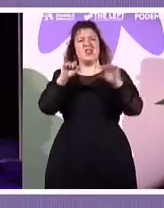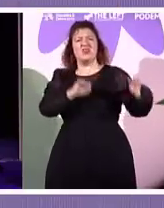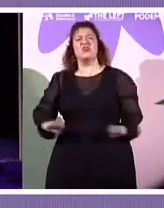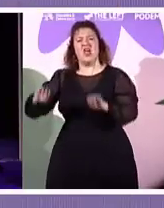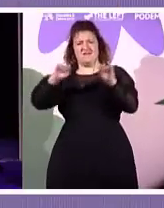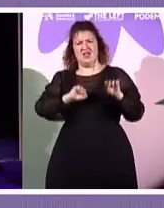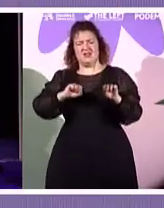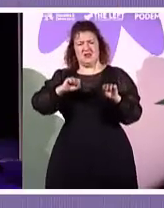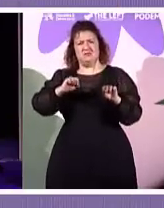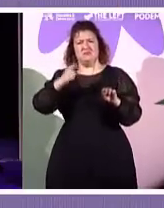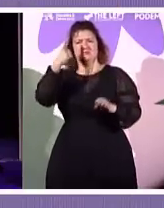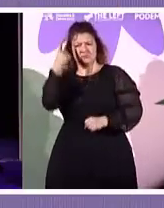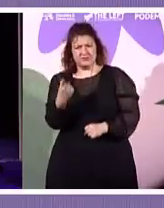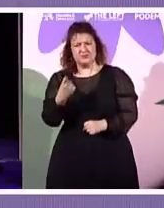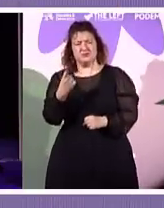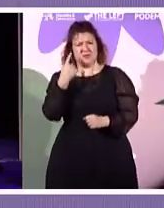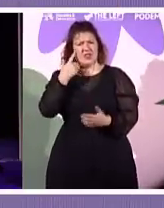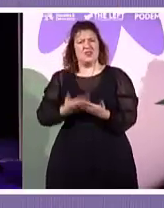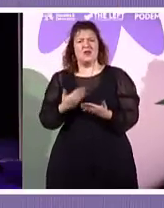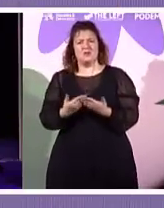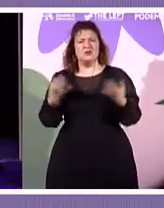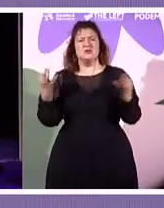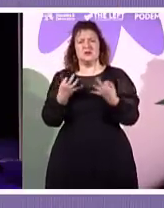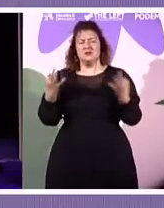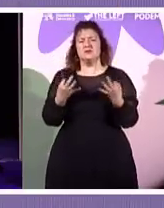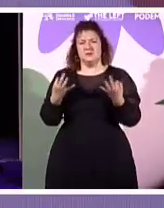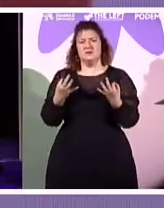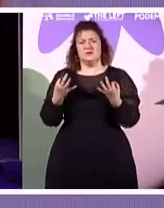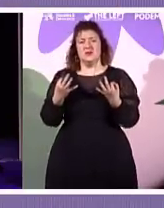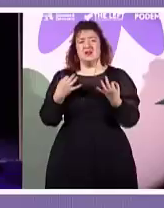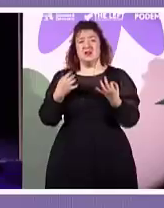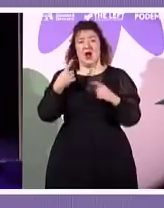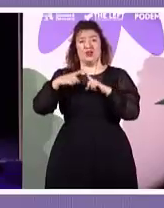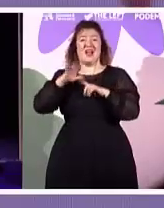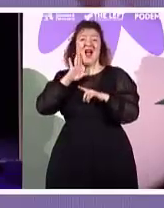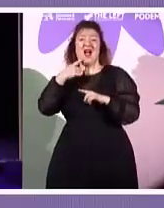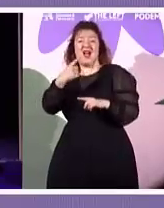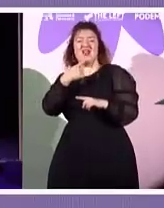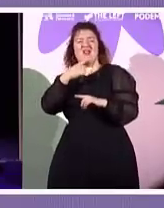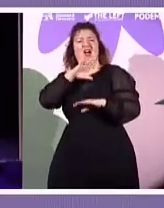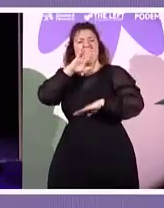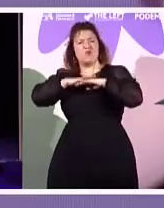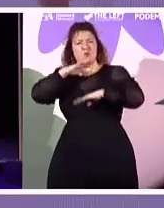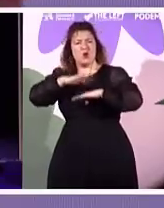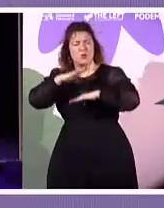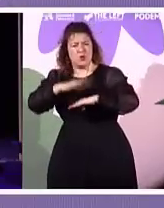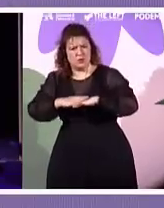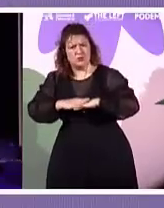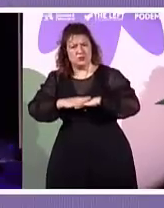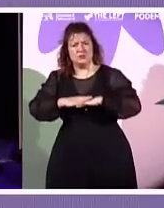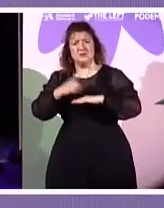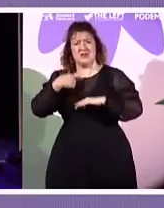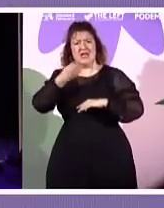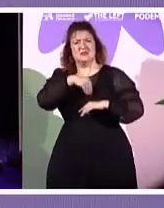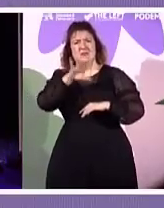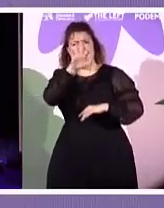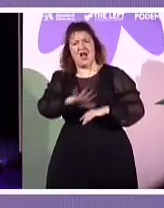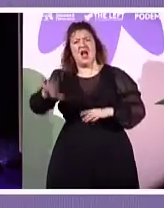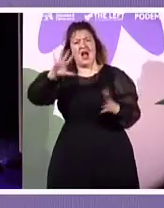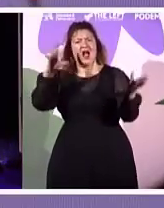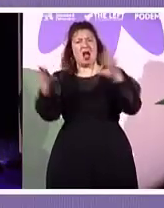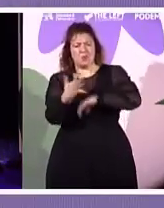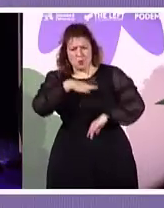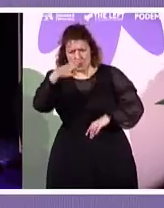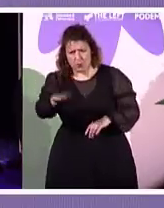con rotundidad y demostrando que cumple con lo que dice que somos capaces de transformar nuestro país y de hacer